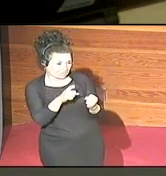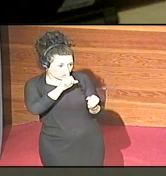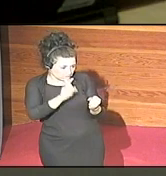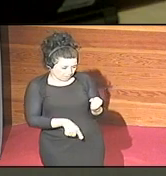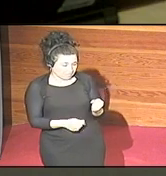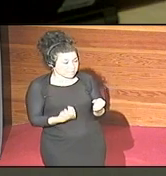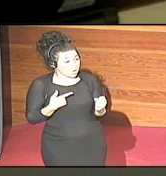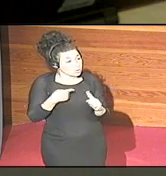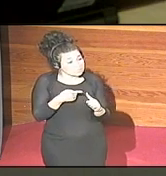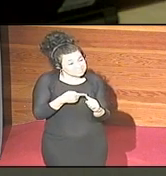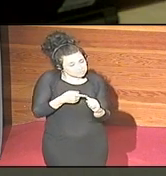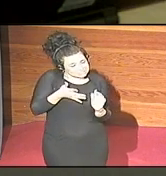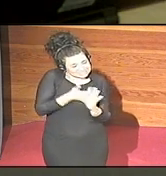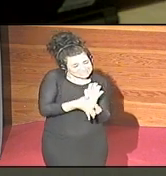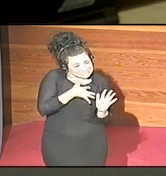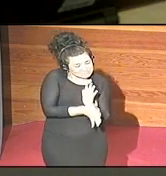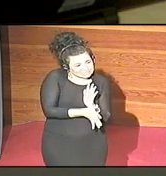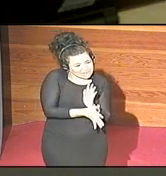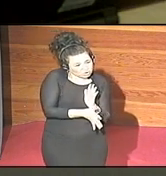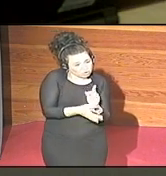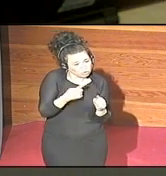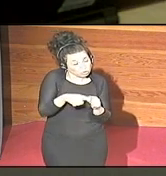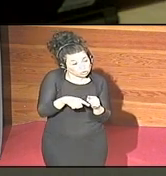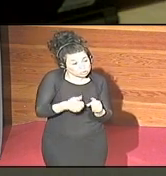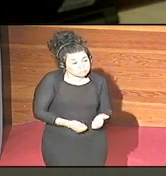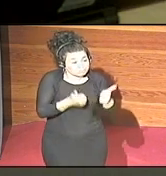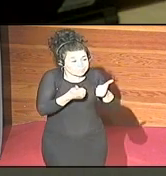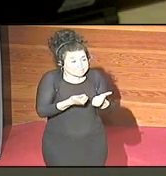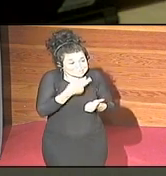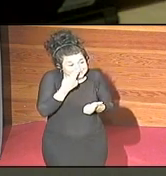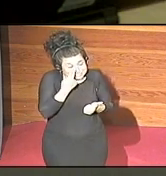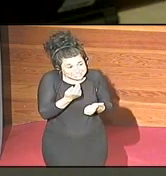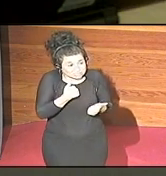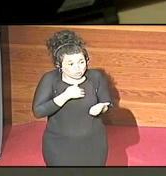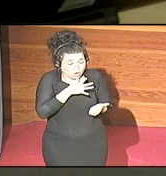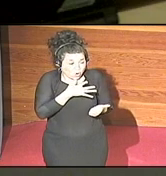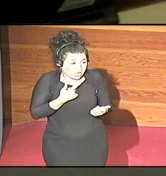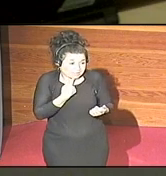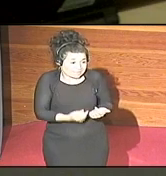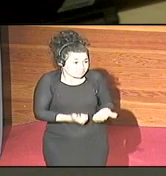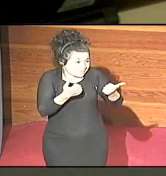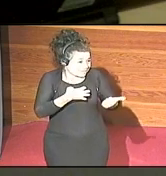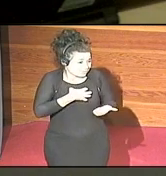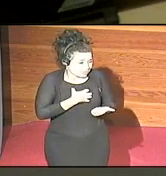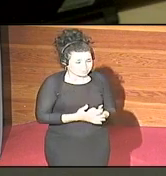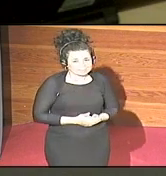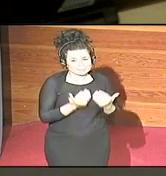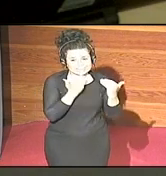para decirnos que son cosas más interesantes de las que yo ahora te puedo decir. Gracias.